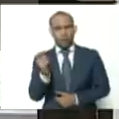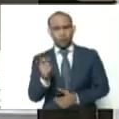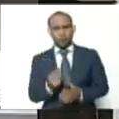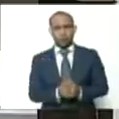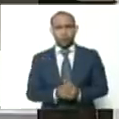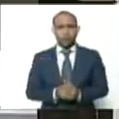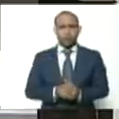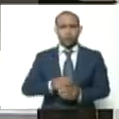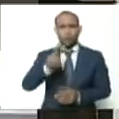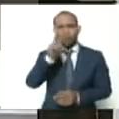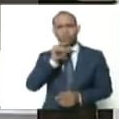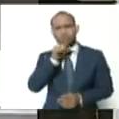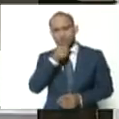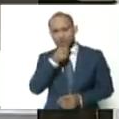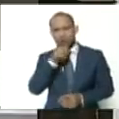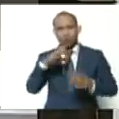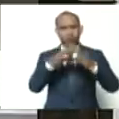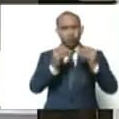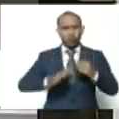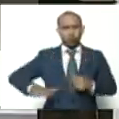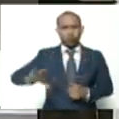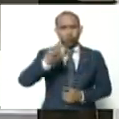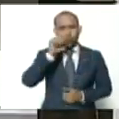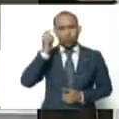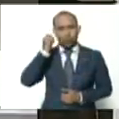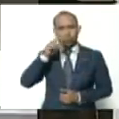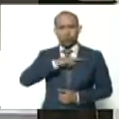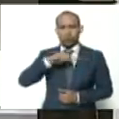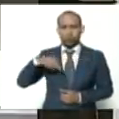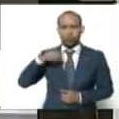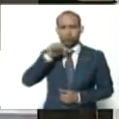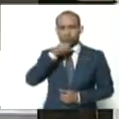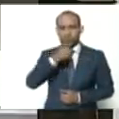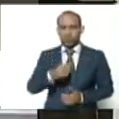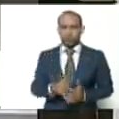nuestros viejitos, viejitas, abuelos, abuelitos, a nosotros pues.